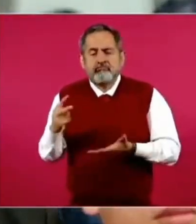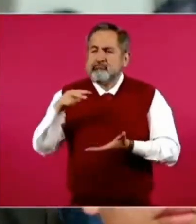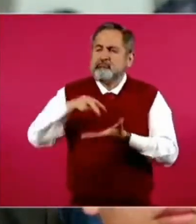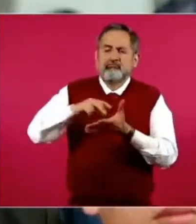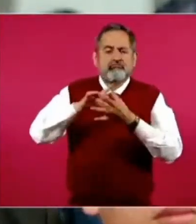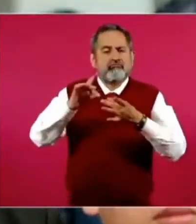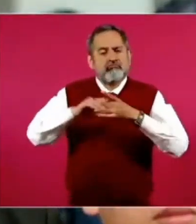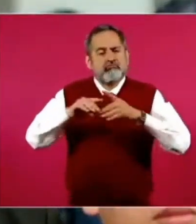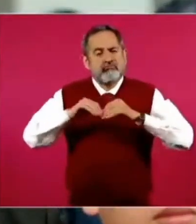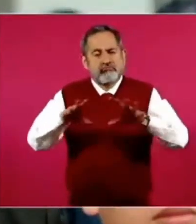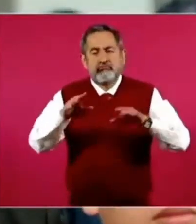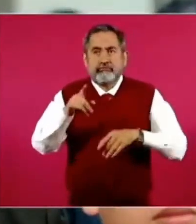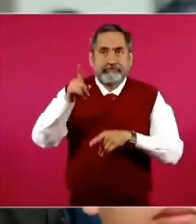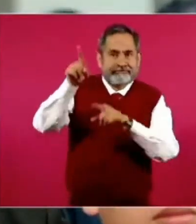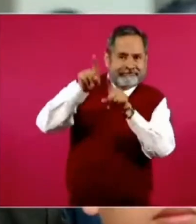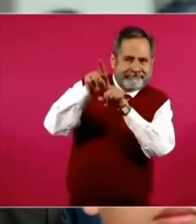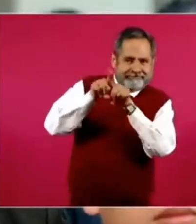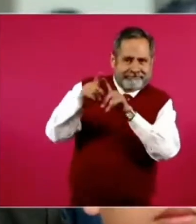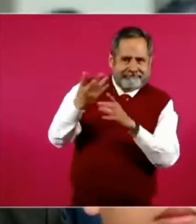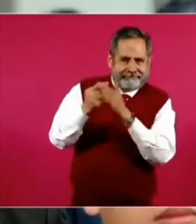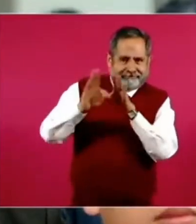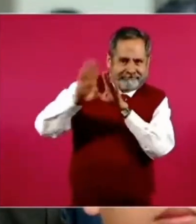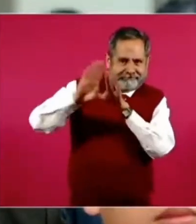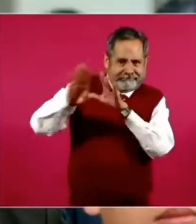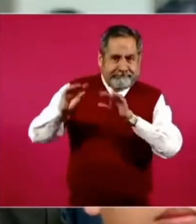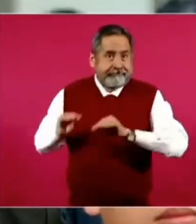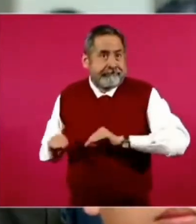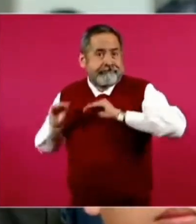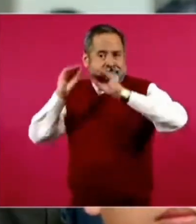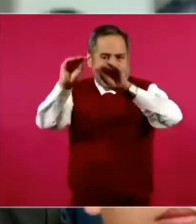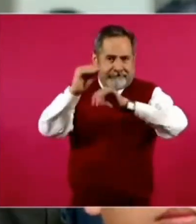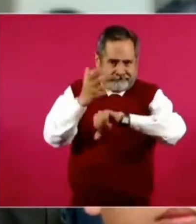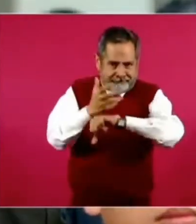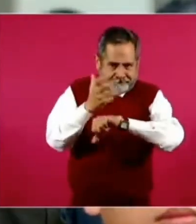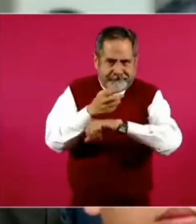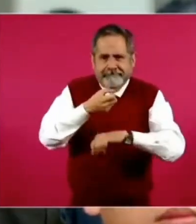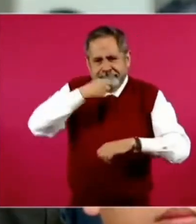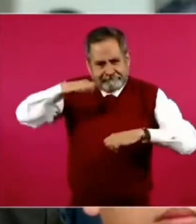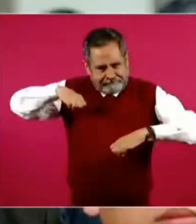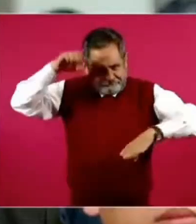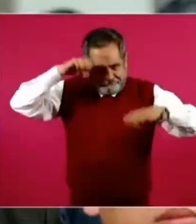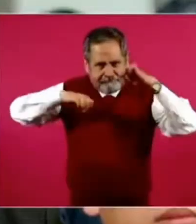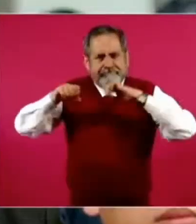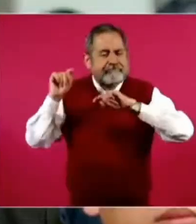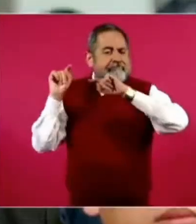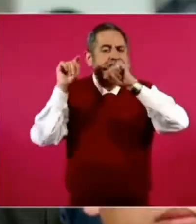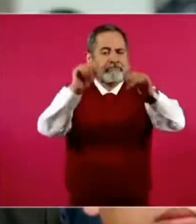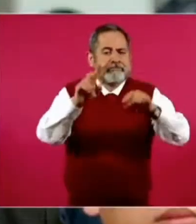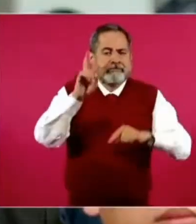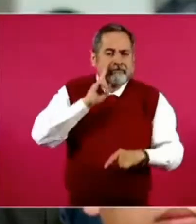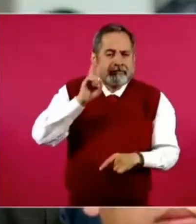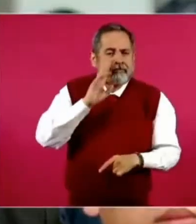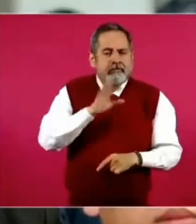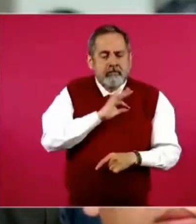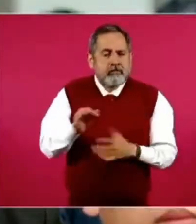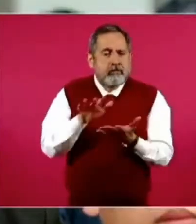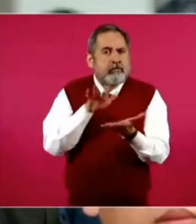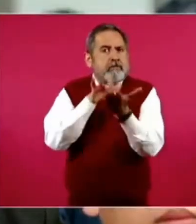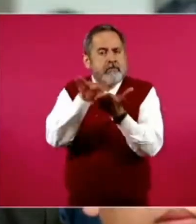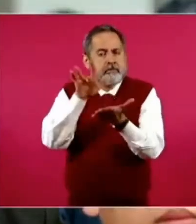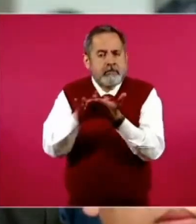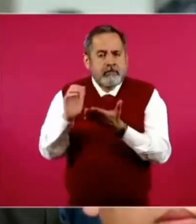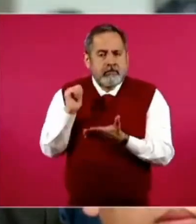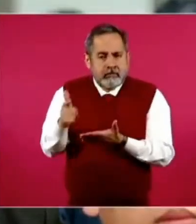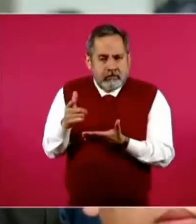impulsar el que nuestros hermanos migrantes, adultos mayores en Estados Unidos, pudieran contar con este apoyo